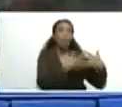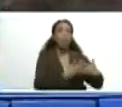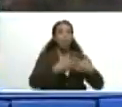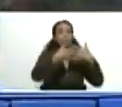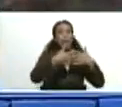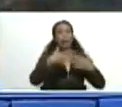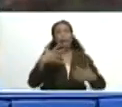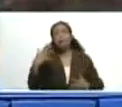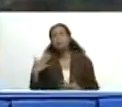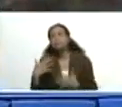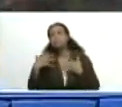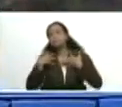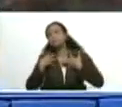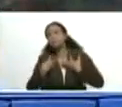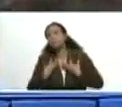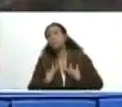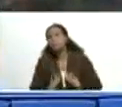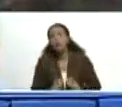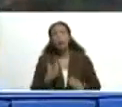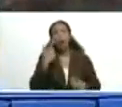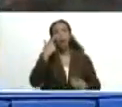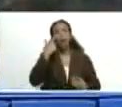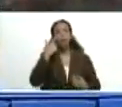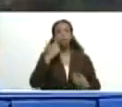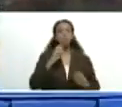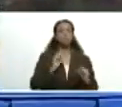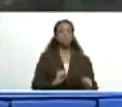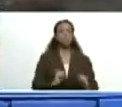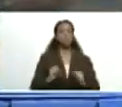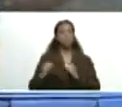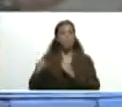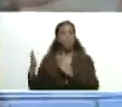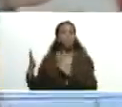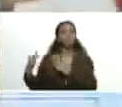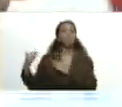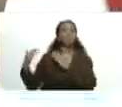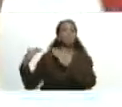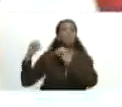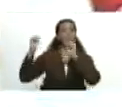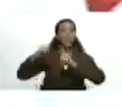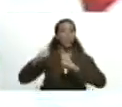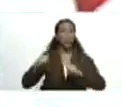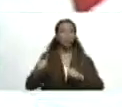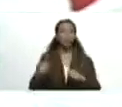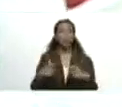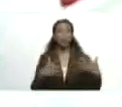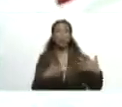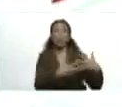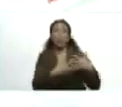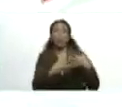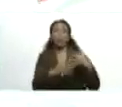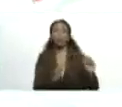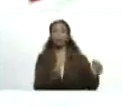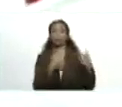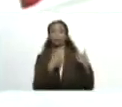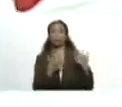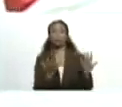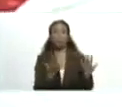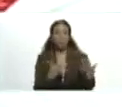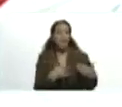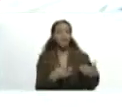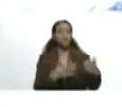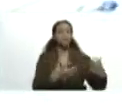imperialismo promueve, financia y trata de levantar, no se han levantado. Ellos